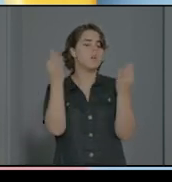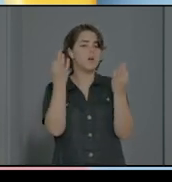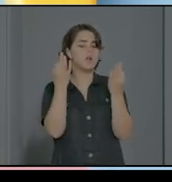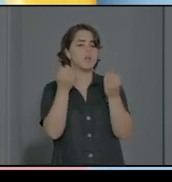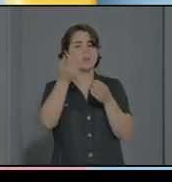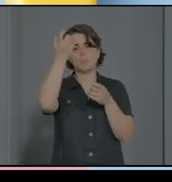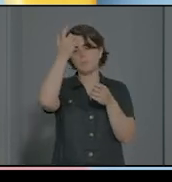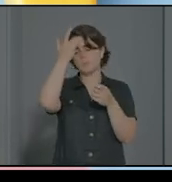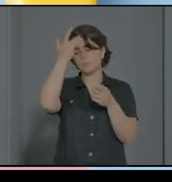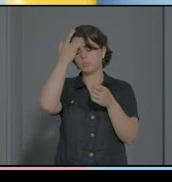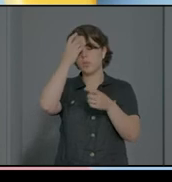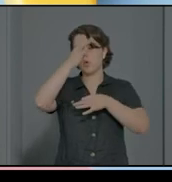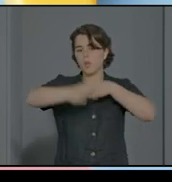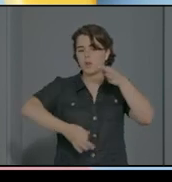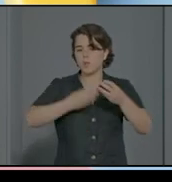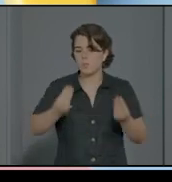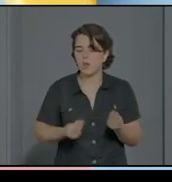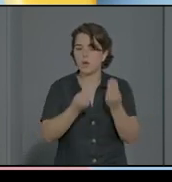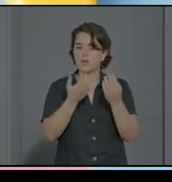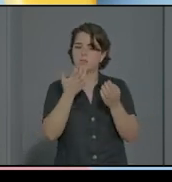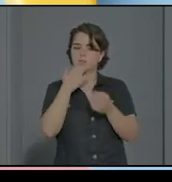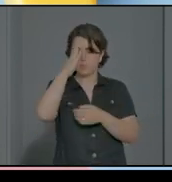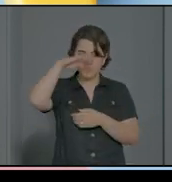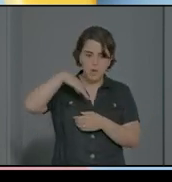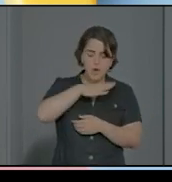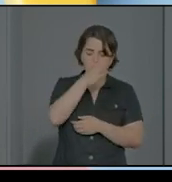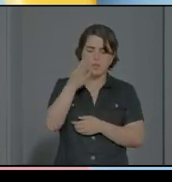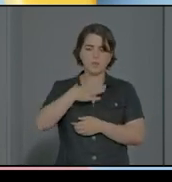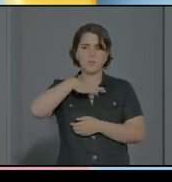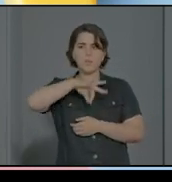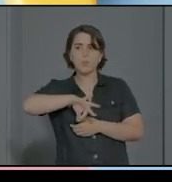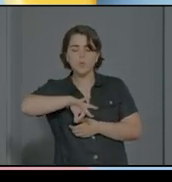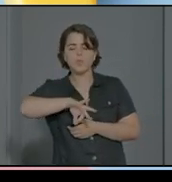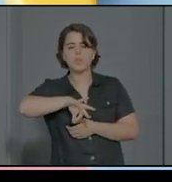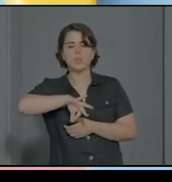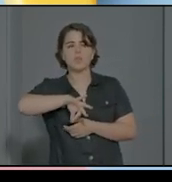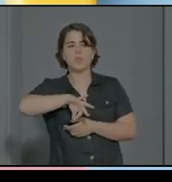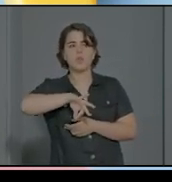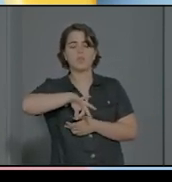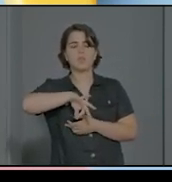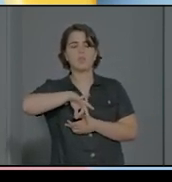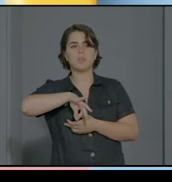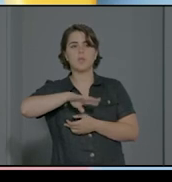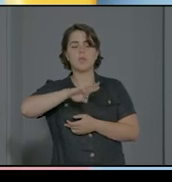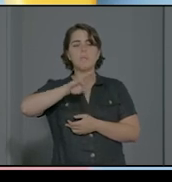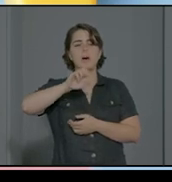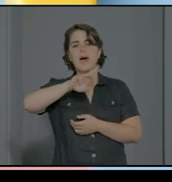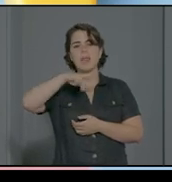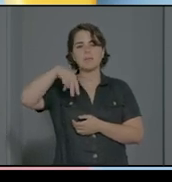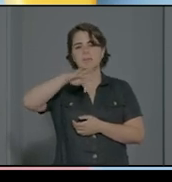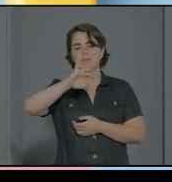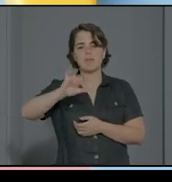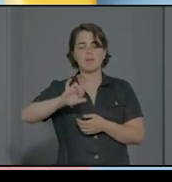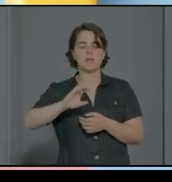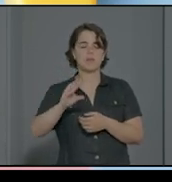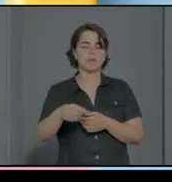padres acerca de la posibilidad de que pueda haber también, en el caso de parenting con contextos atípicos, algunas